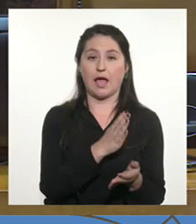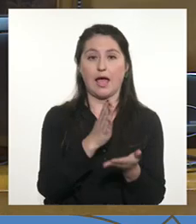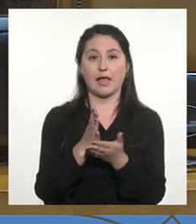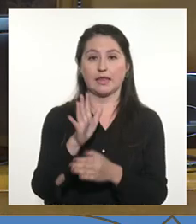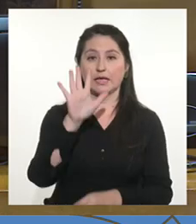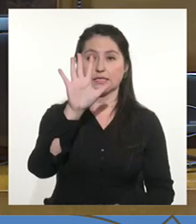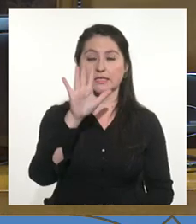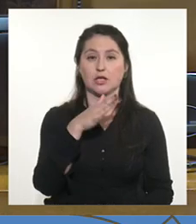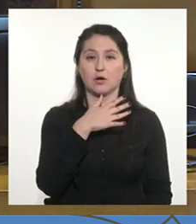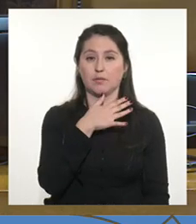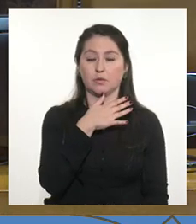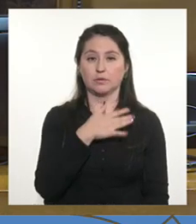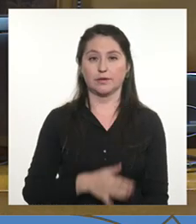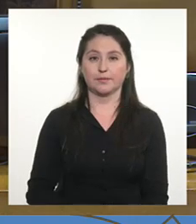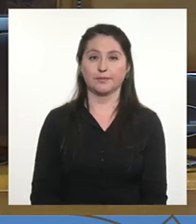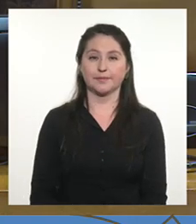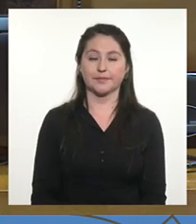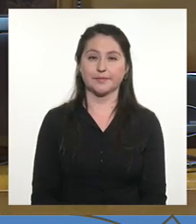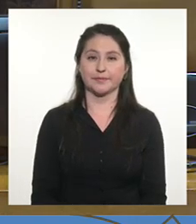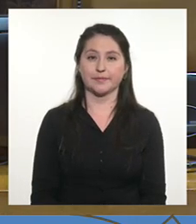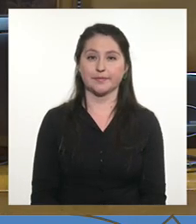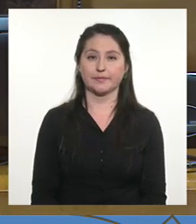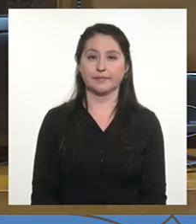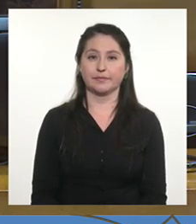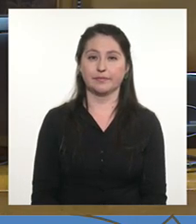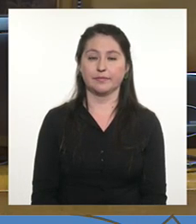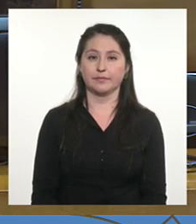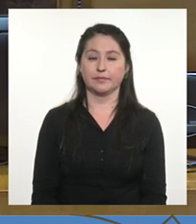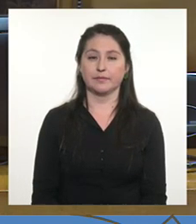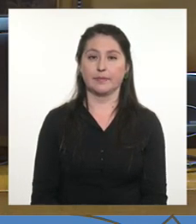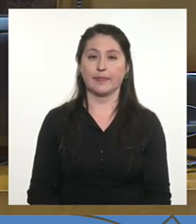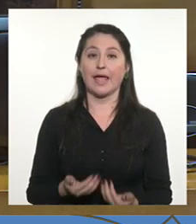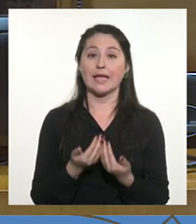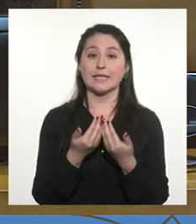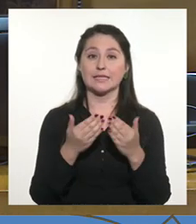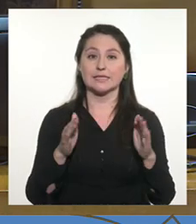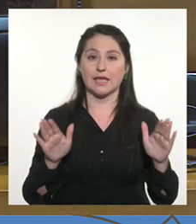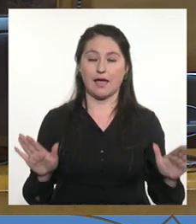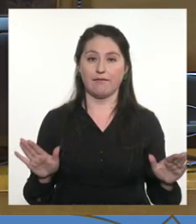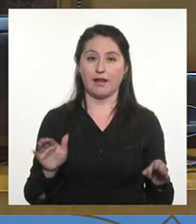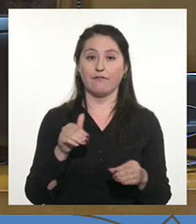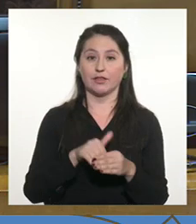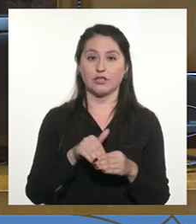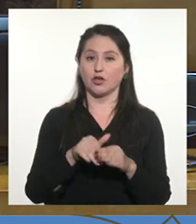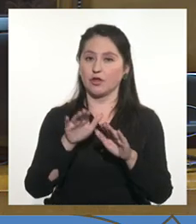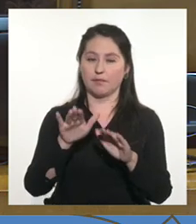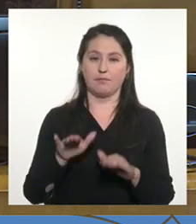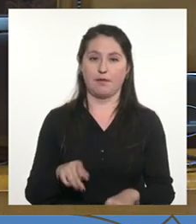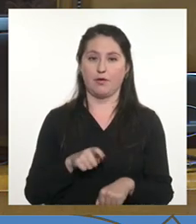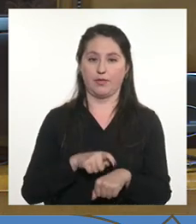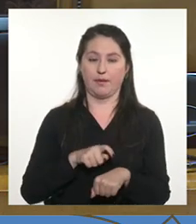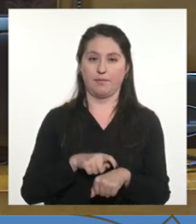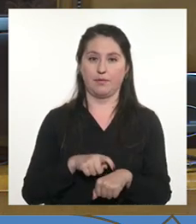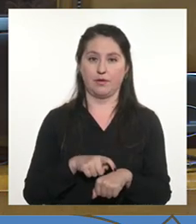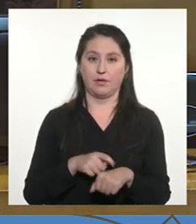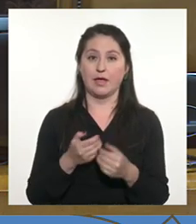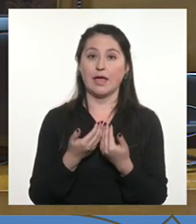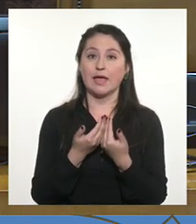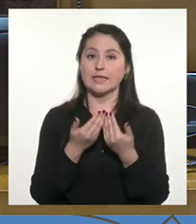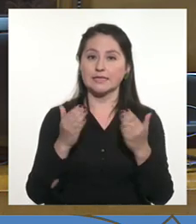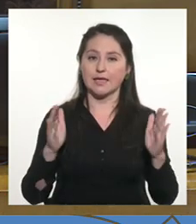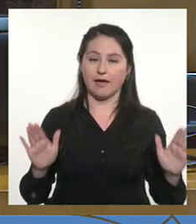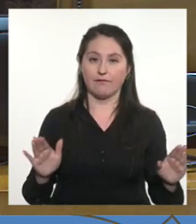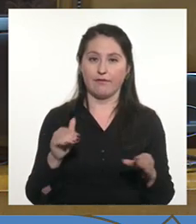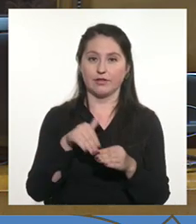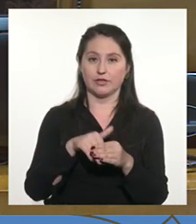bueno bueno y al mismo tiempo se abre la votación con el tiempo se abre la votación con el mismo